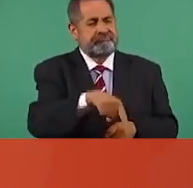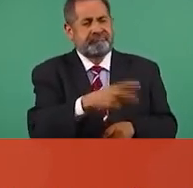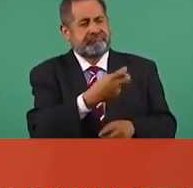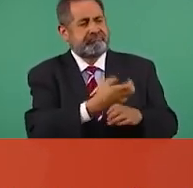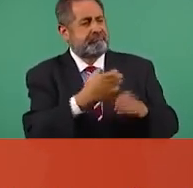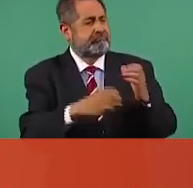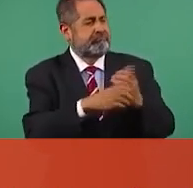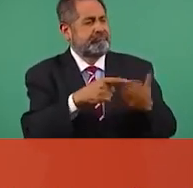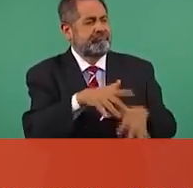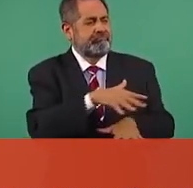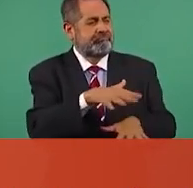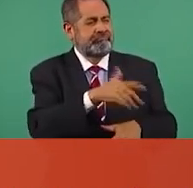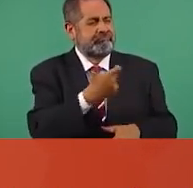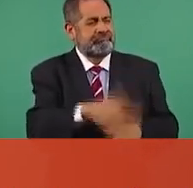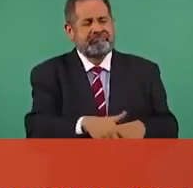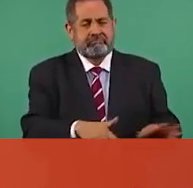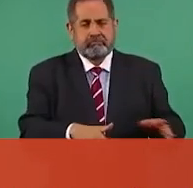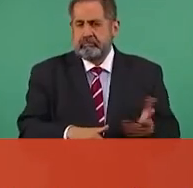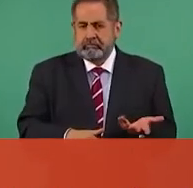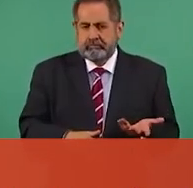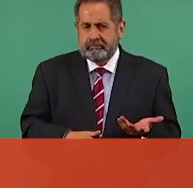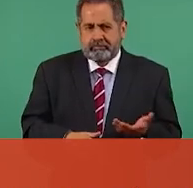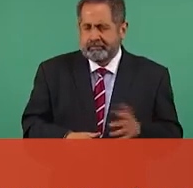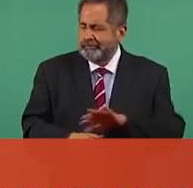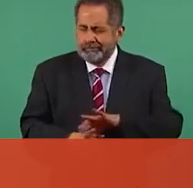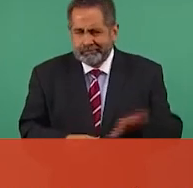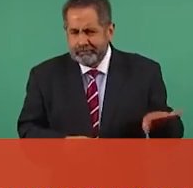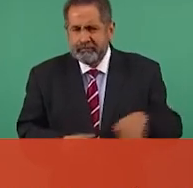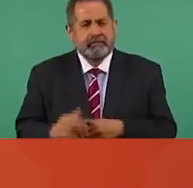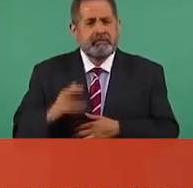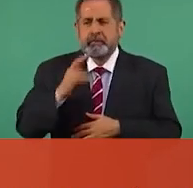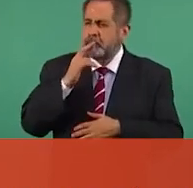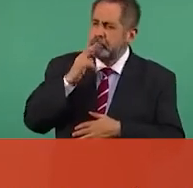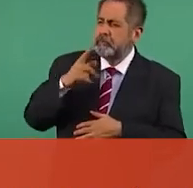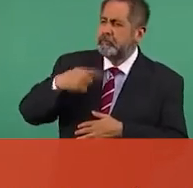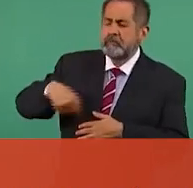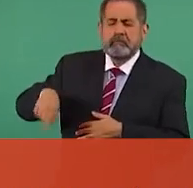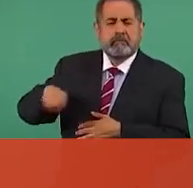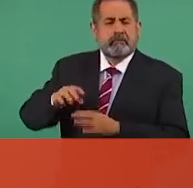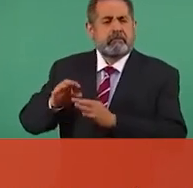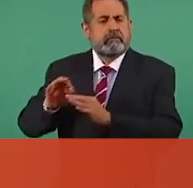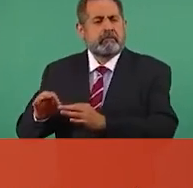Es lo mismo y hasta mejor